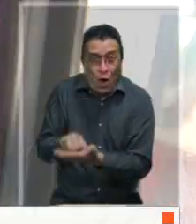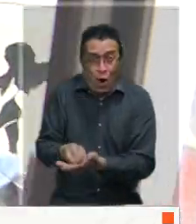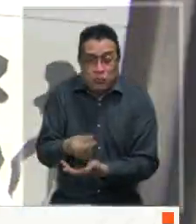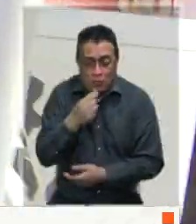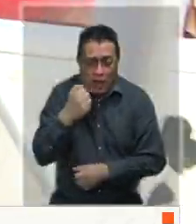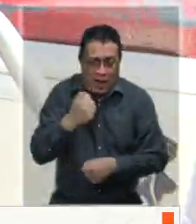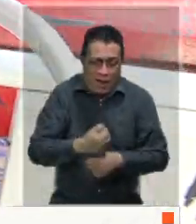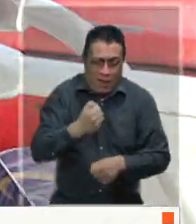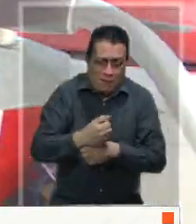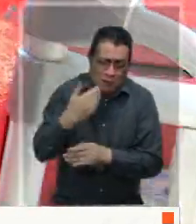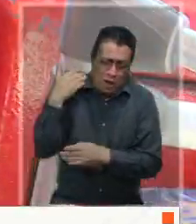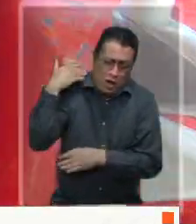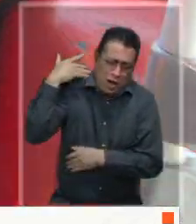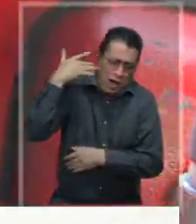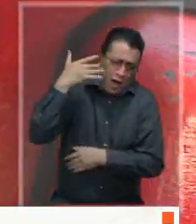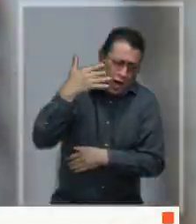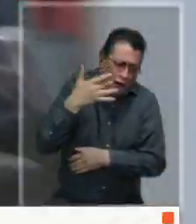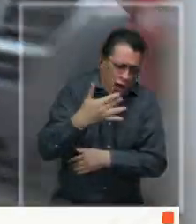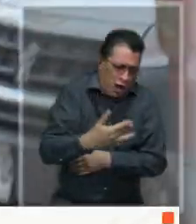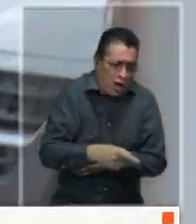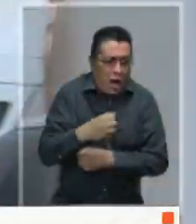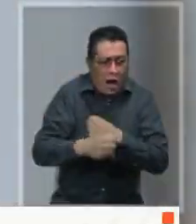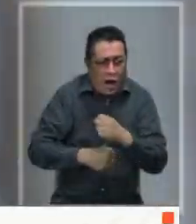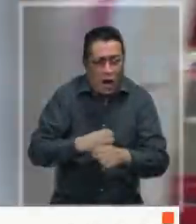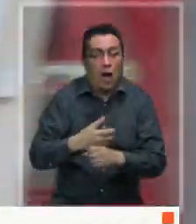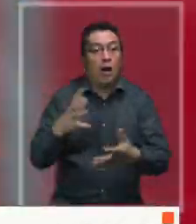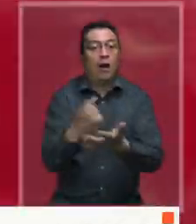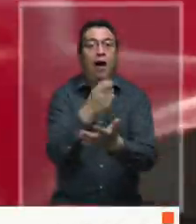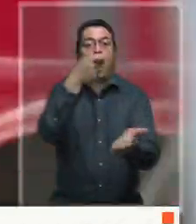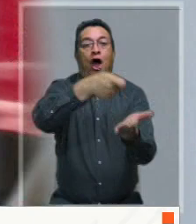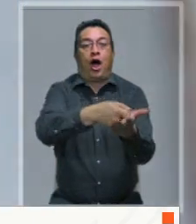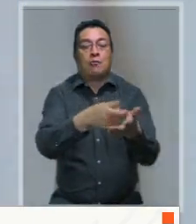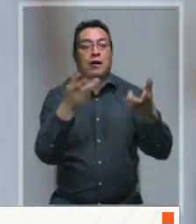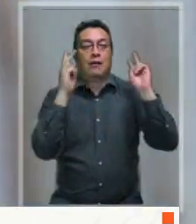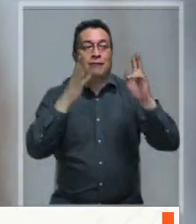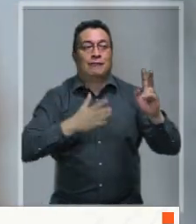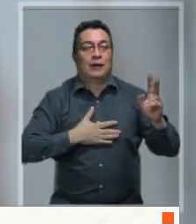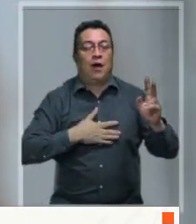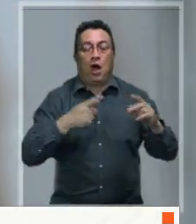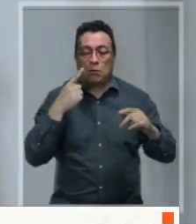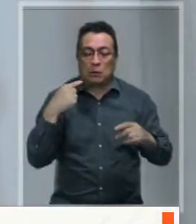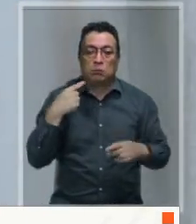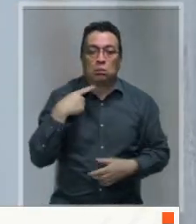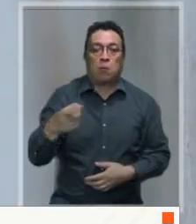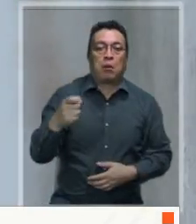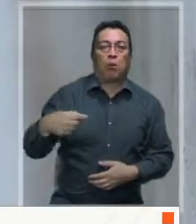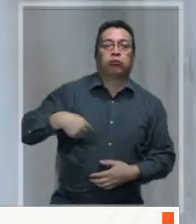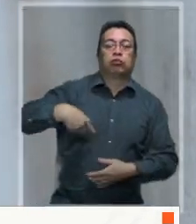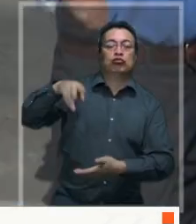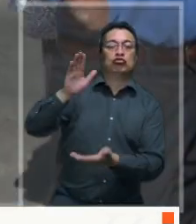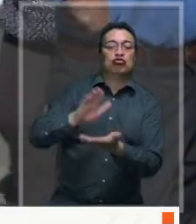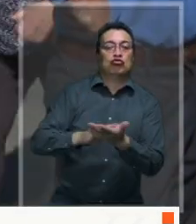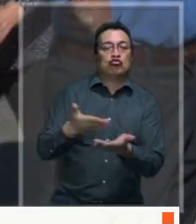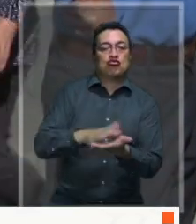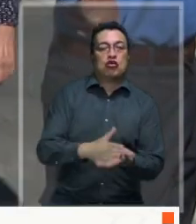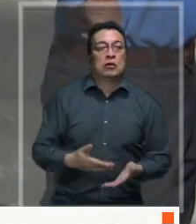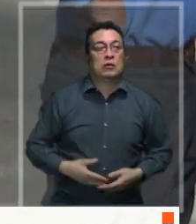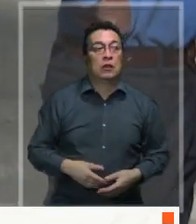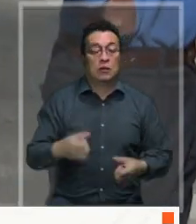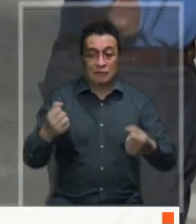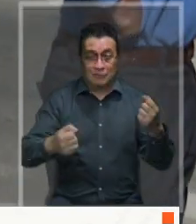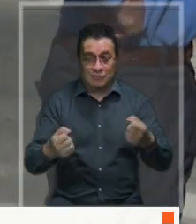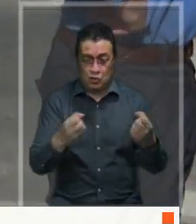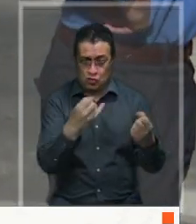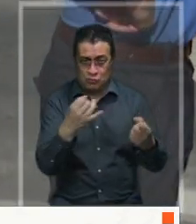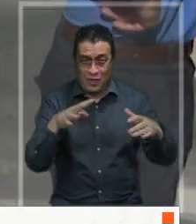trabajó toda su vida sus sueños se truncaron cuando uno de los asaltantes jaló el gatillo la máquina diecinueve en la cual con